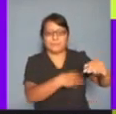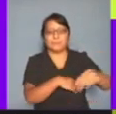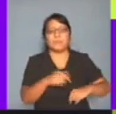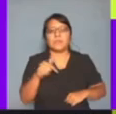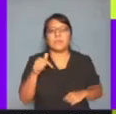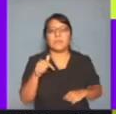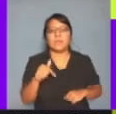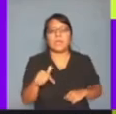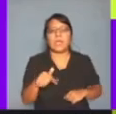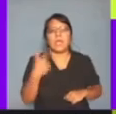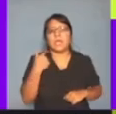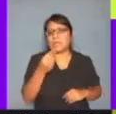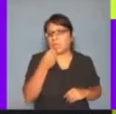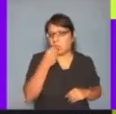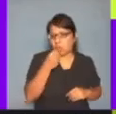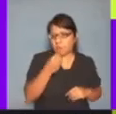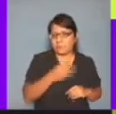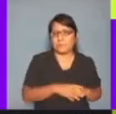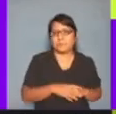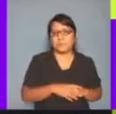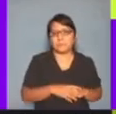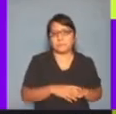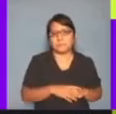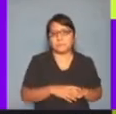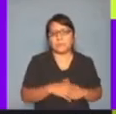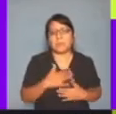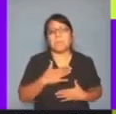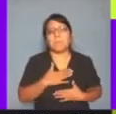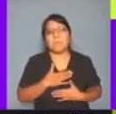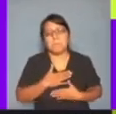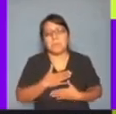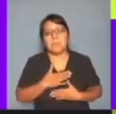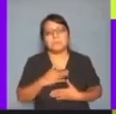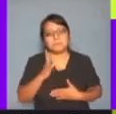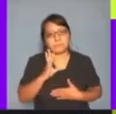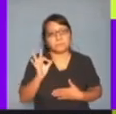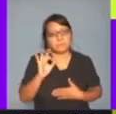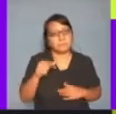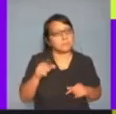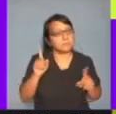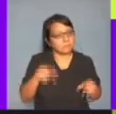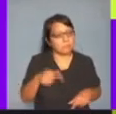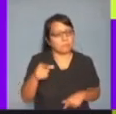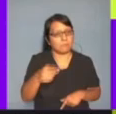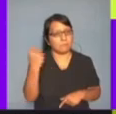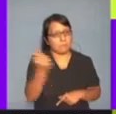los alimentos, que también nos parece que es una cuestión importante,